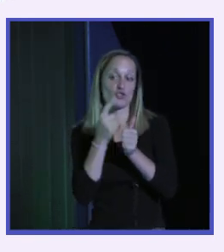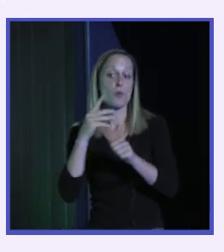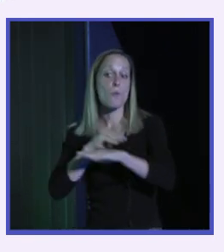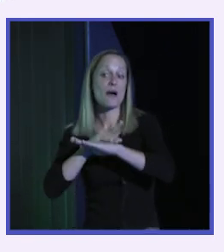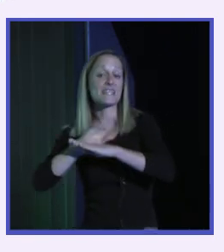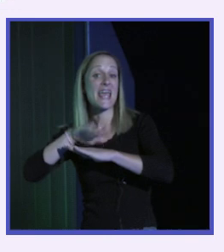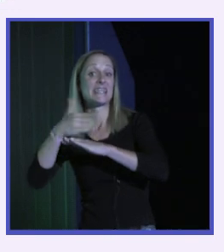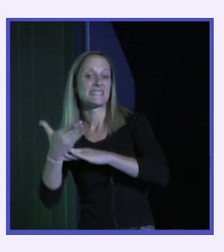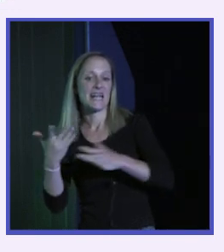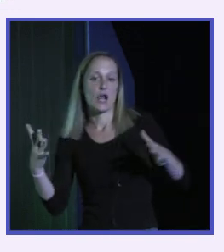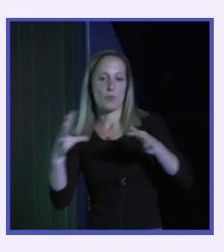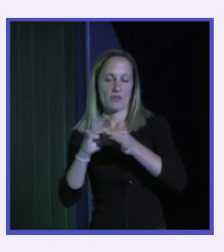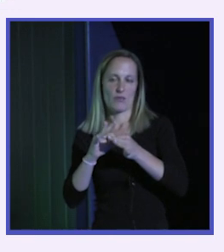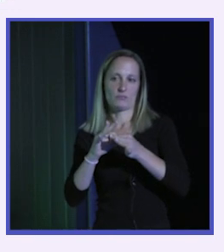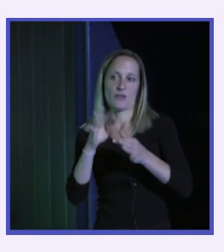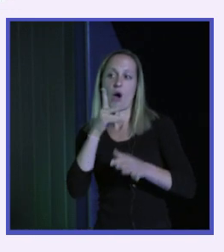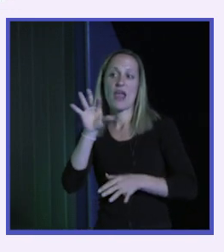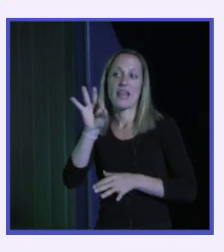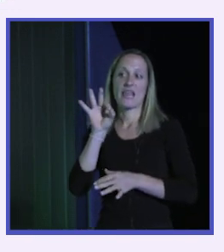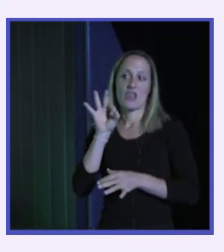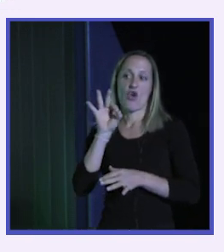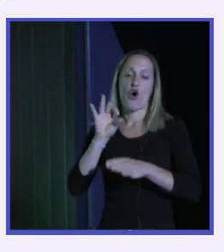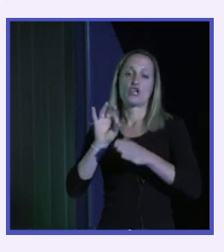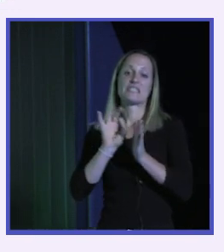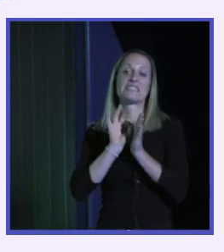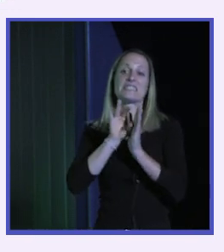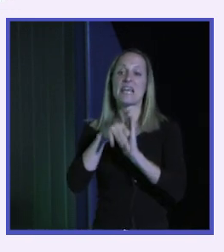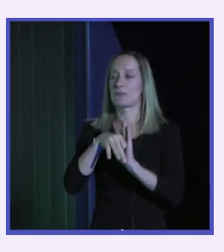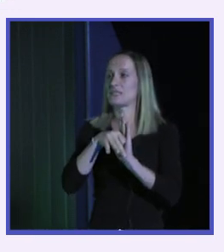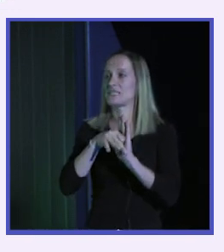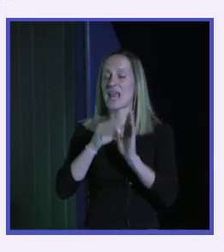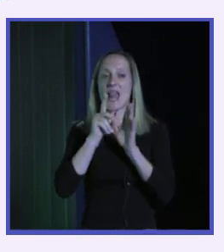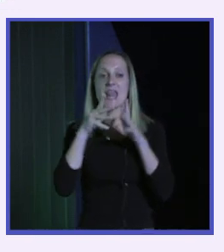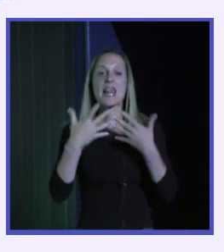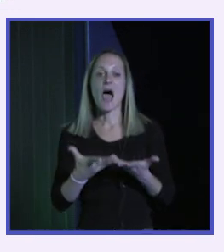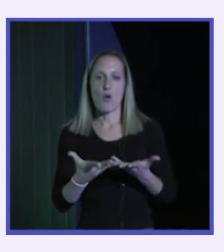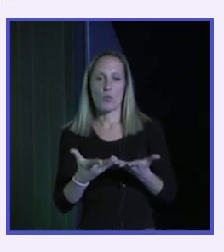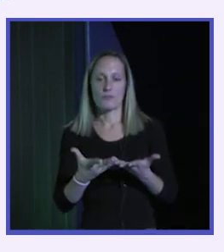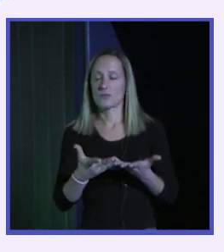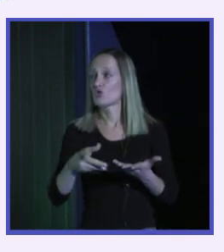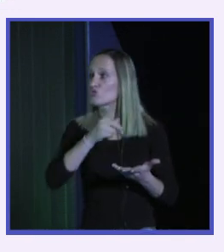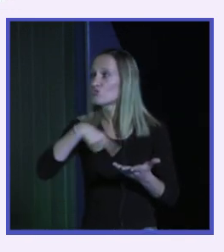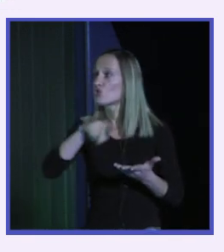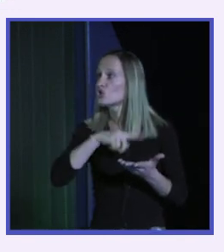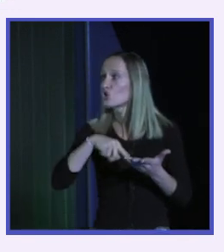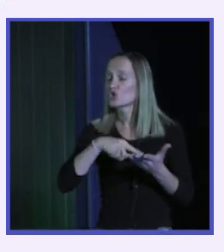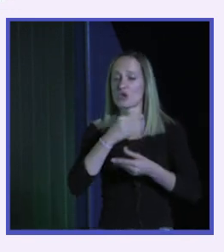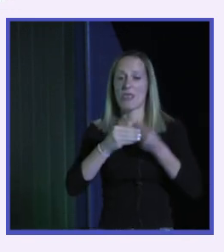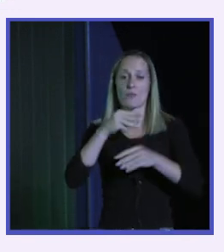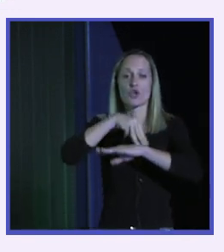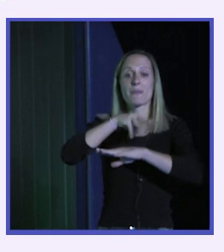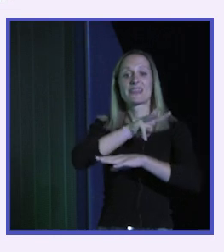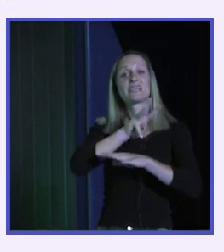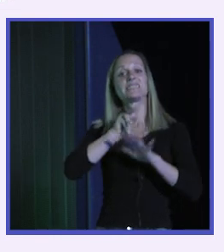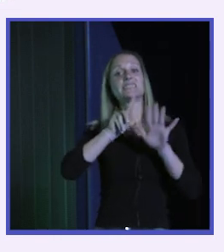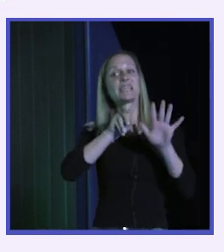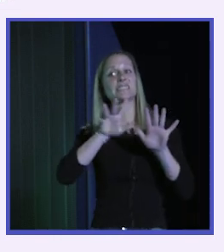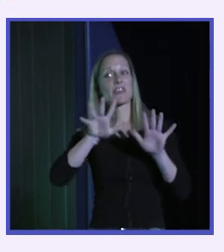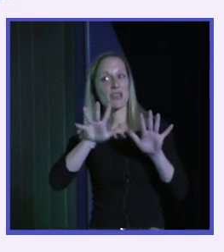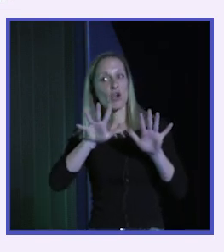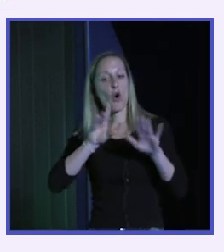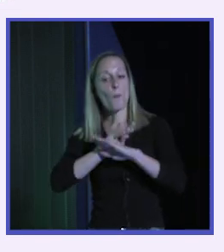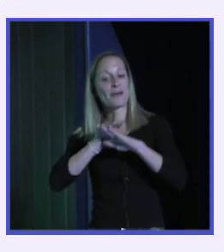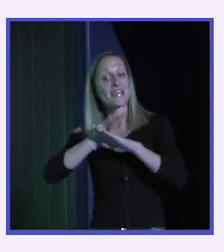hemos elegido ServiceNow. ¿Okay? ¿Qué es lo que hacemos? Dentro del administrador de M365 lo conectamos a la base de